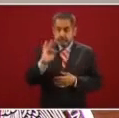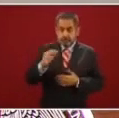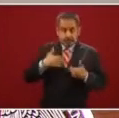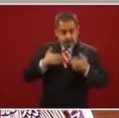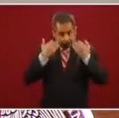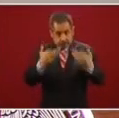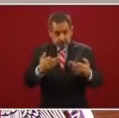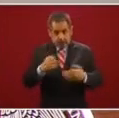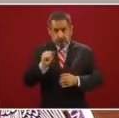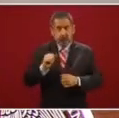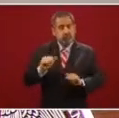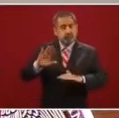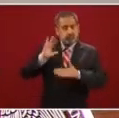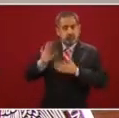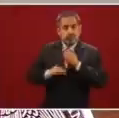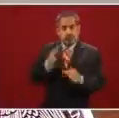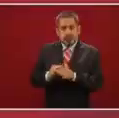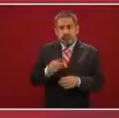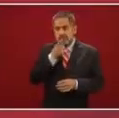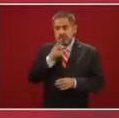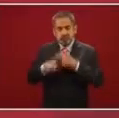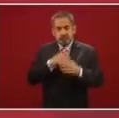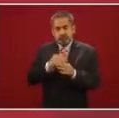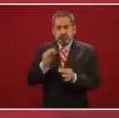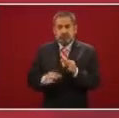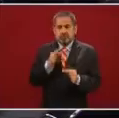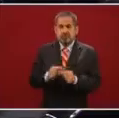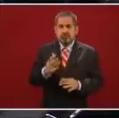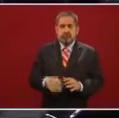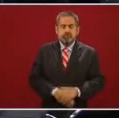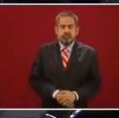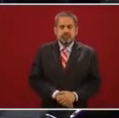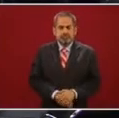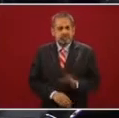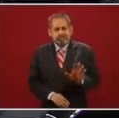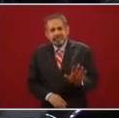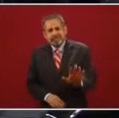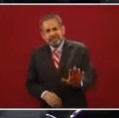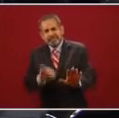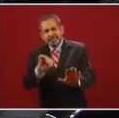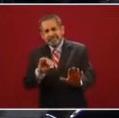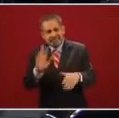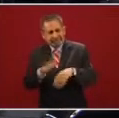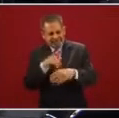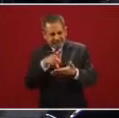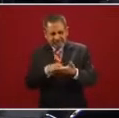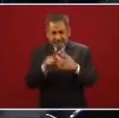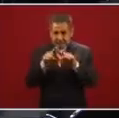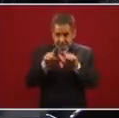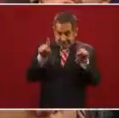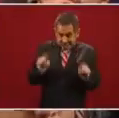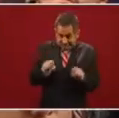yo le he visto, siempre ha cumplido sus promesas. Y aquí lo dijo que lo iba a cumplir. Sí, yo nada más se lo planteo porque es la